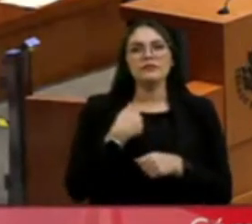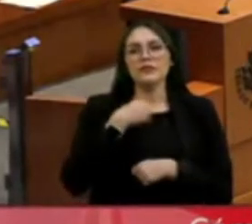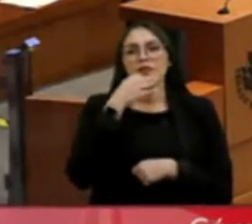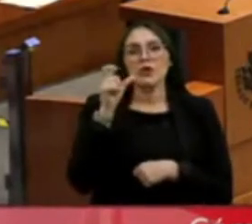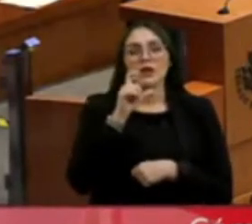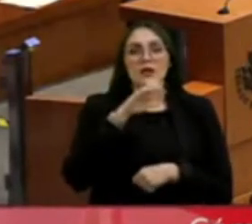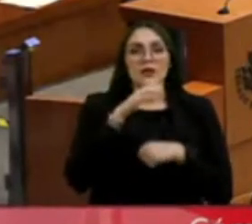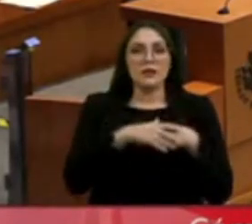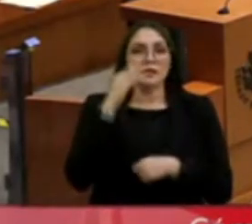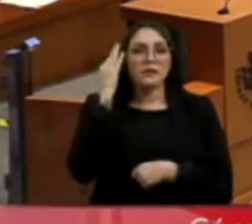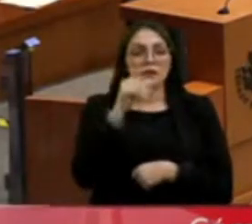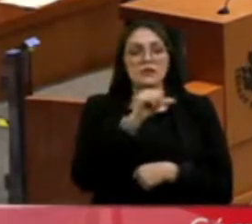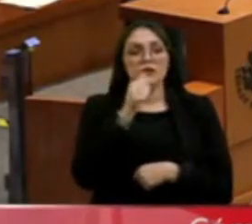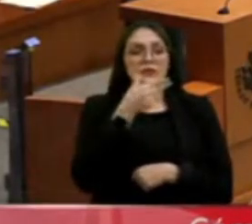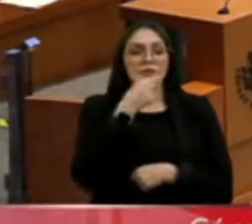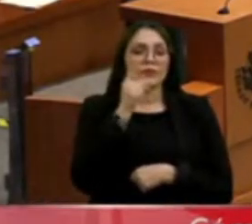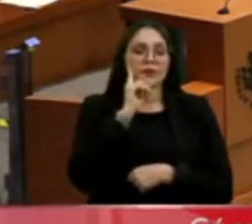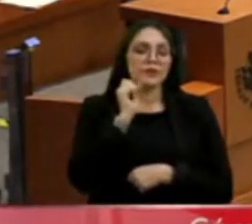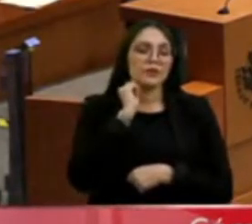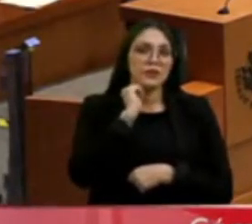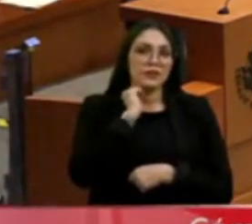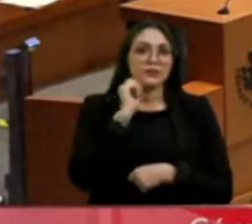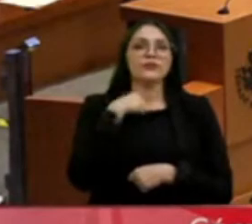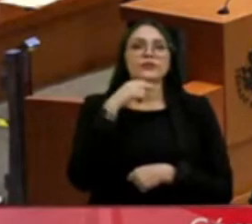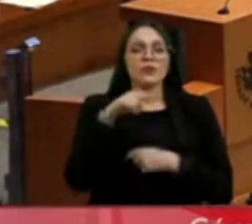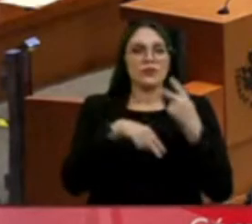tiempo algún senador y senadora, voy a